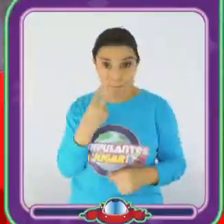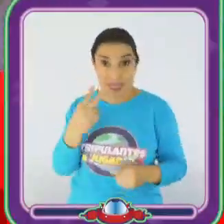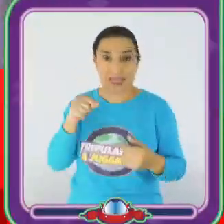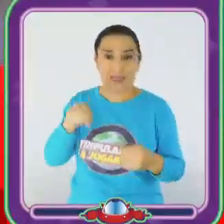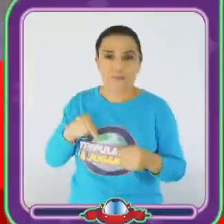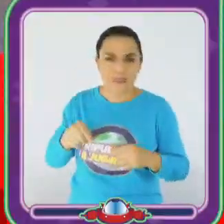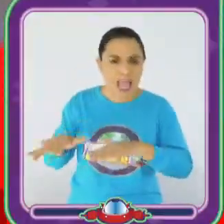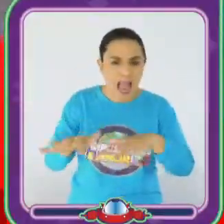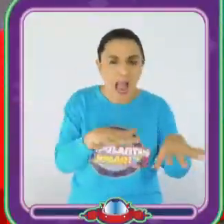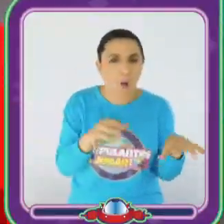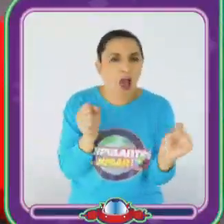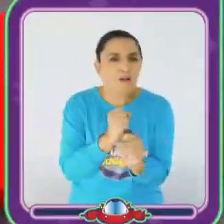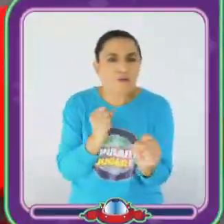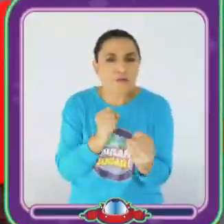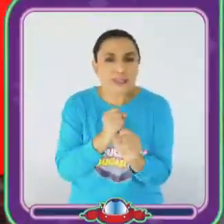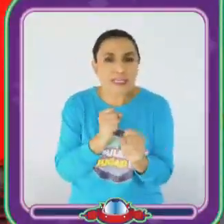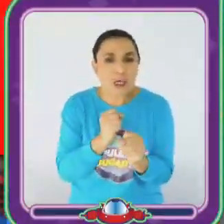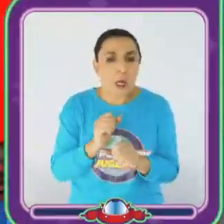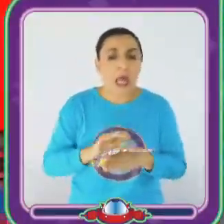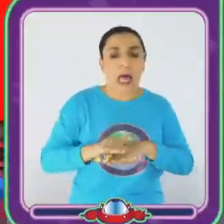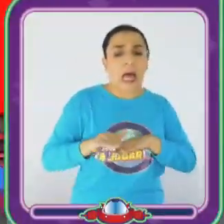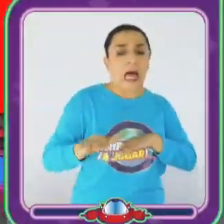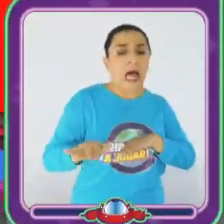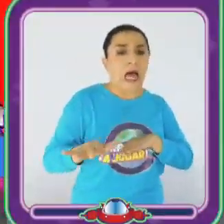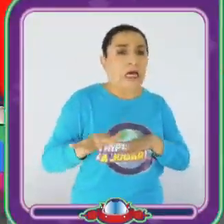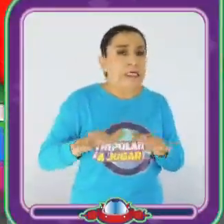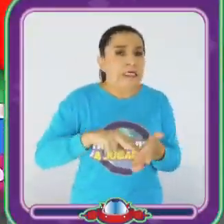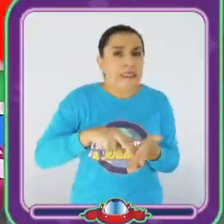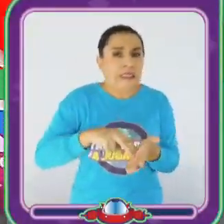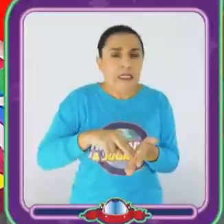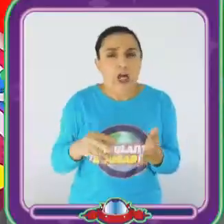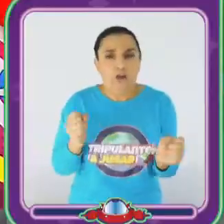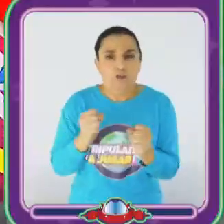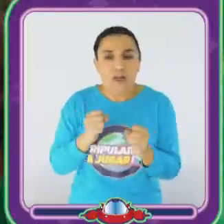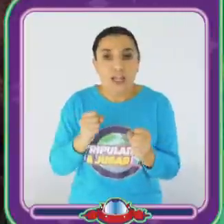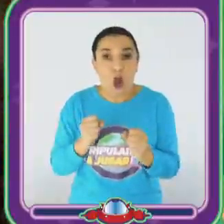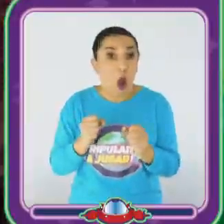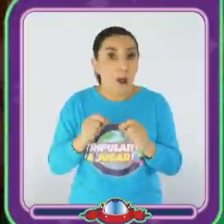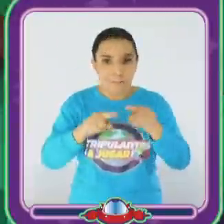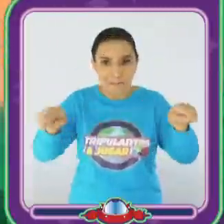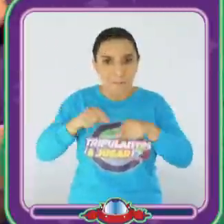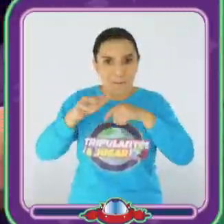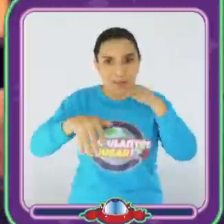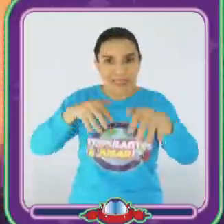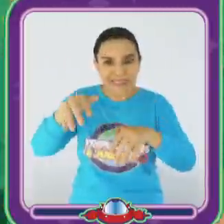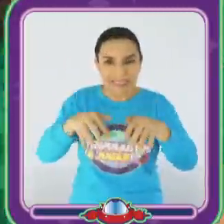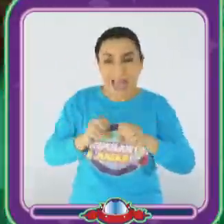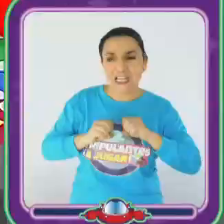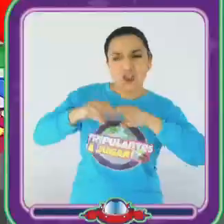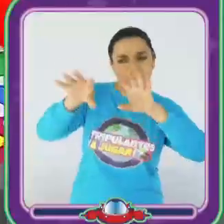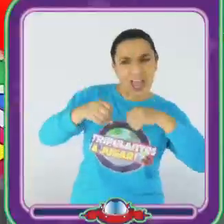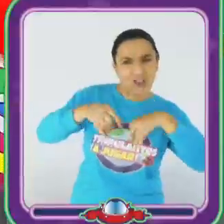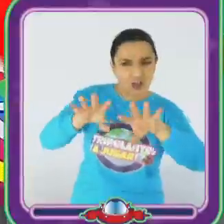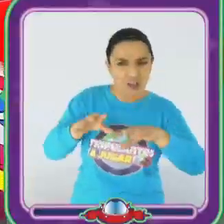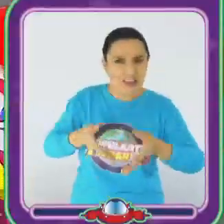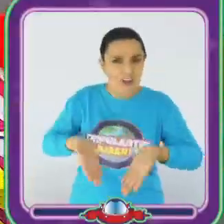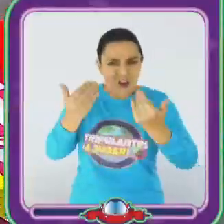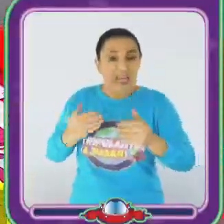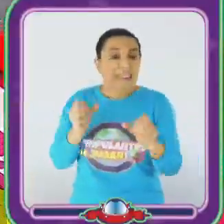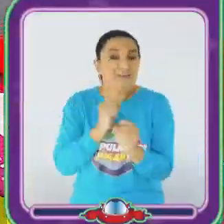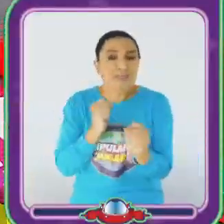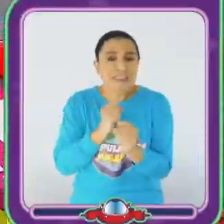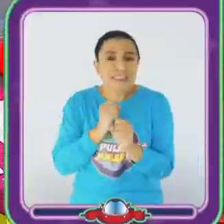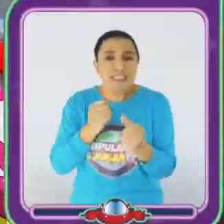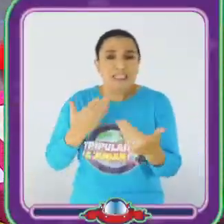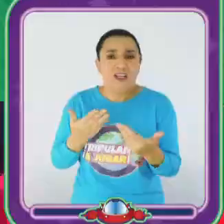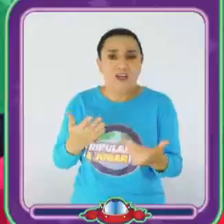miren, no cuando estamos, cuando el agua está muy fría en la playa y hacemos así. ¡Está muy fría! O en la piscina. Le voy a tirar agua así fría. ¡Está fría el